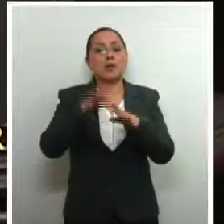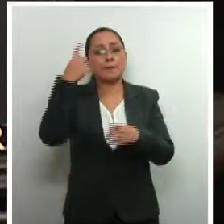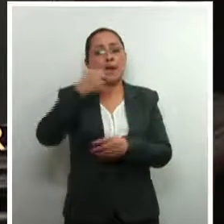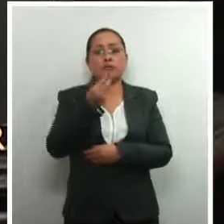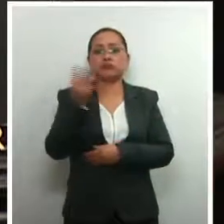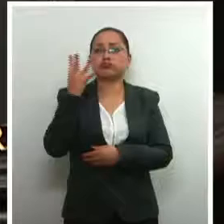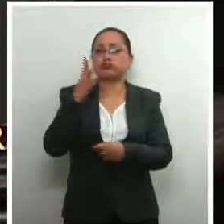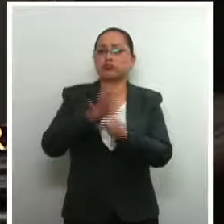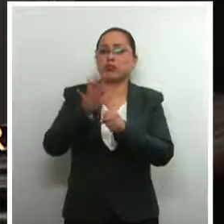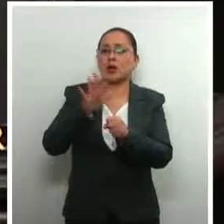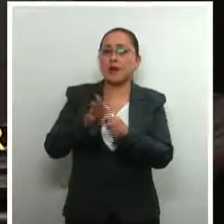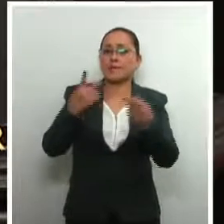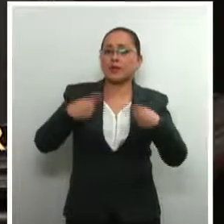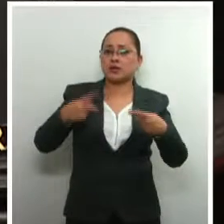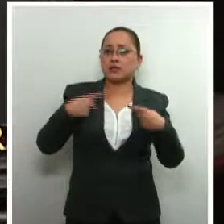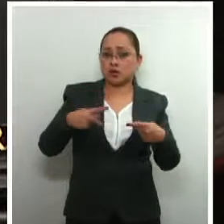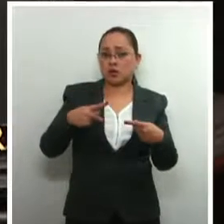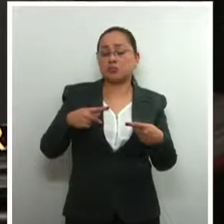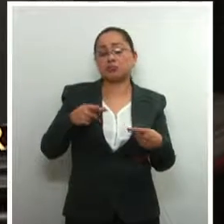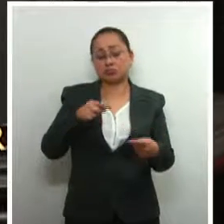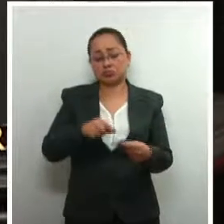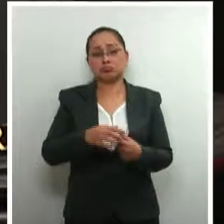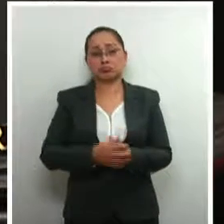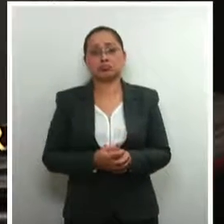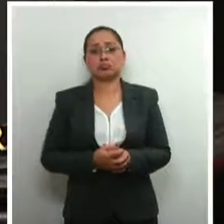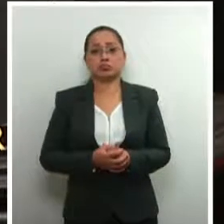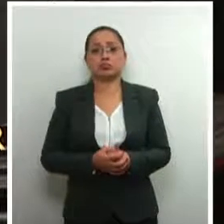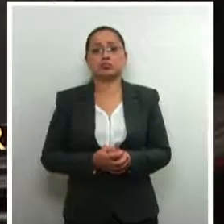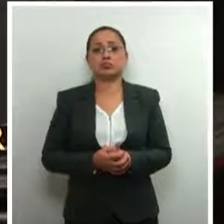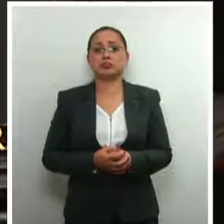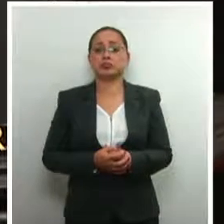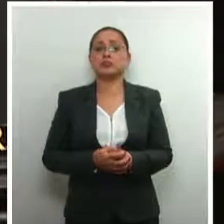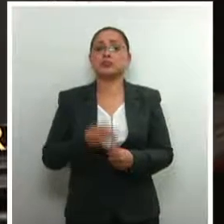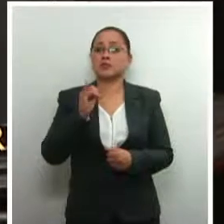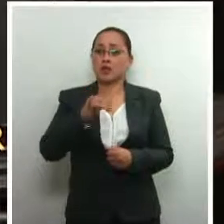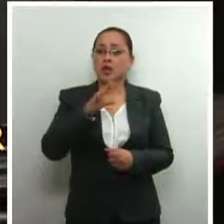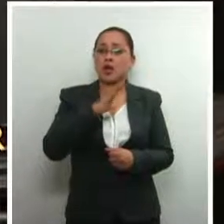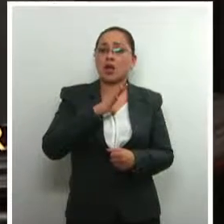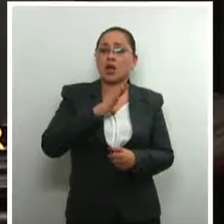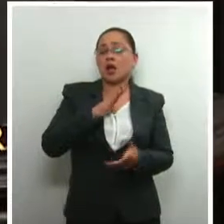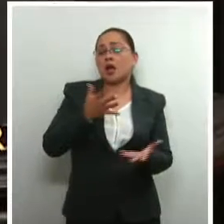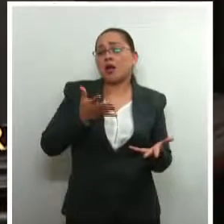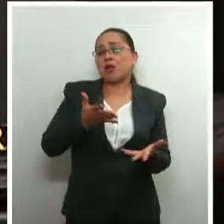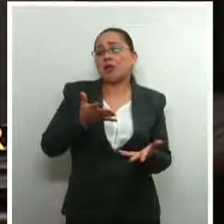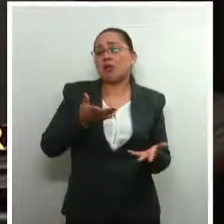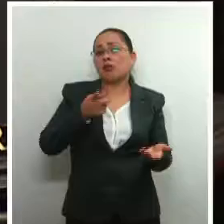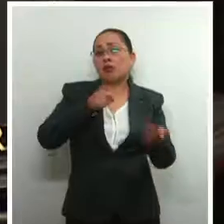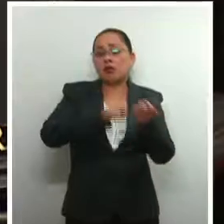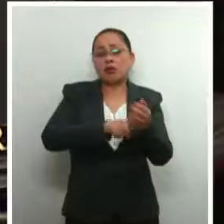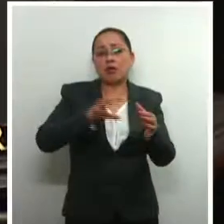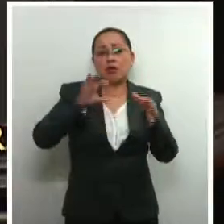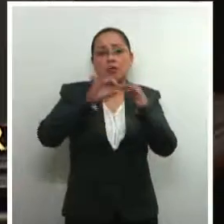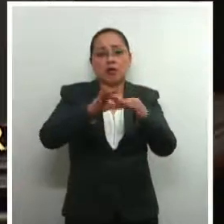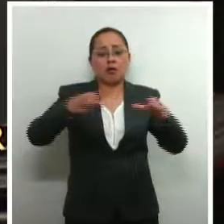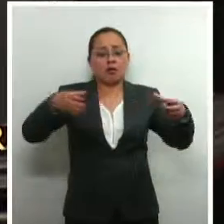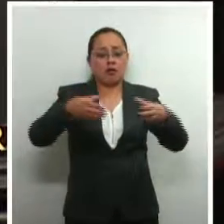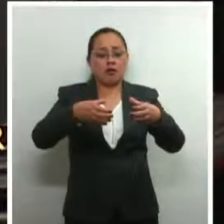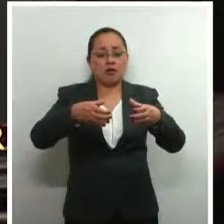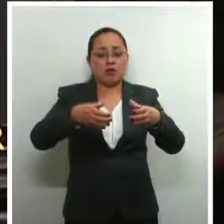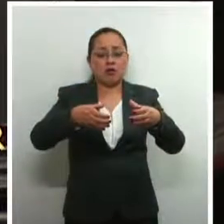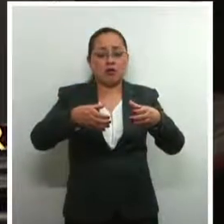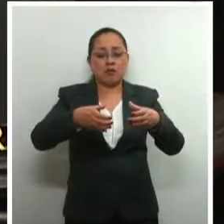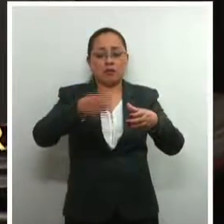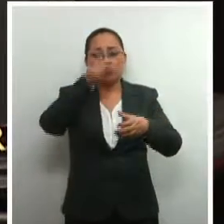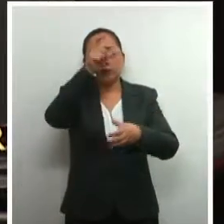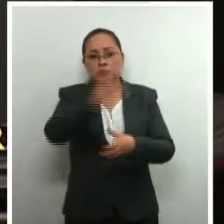cualquier persona que pues simplemente pertenezca a nuestro género. El